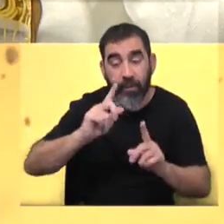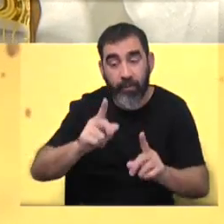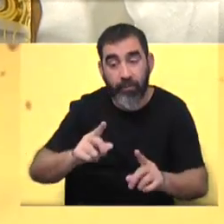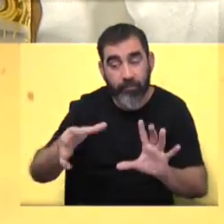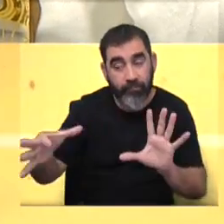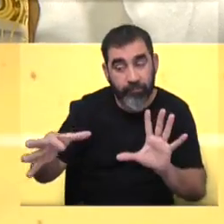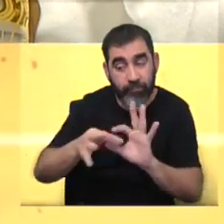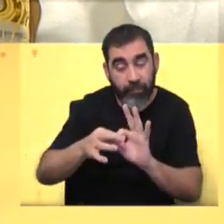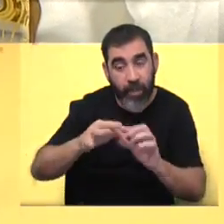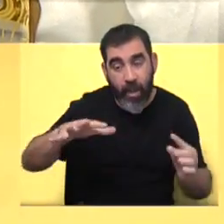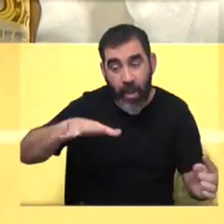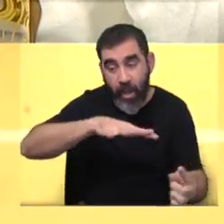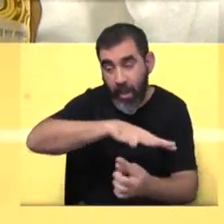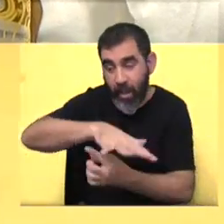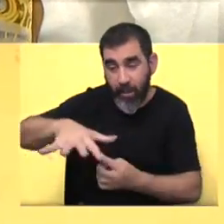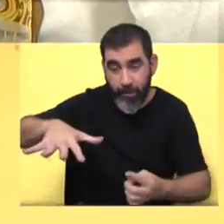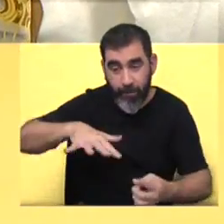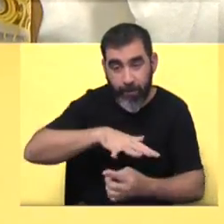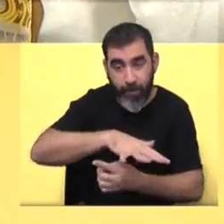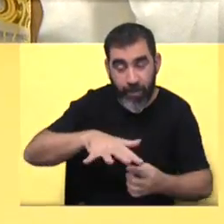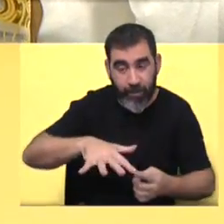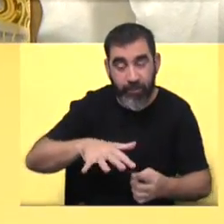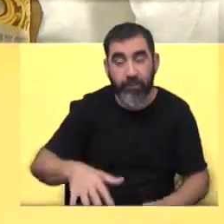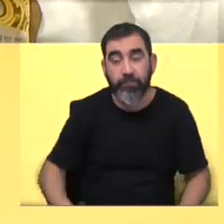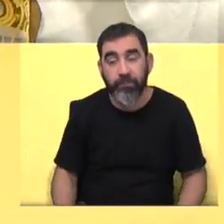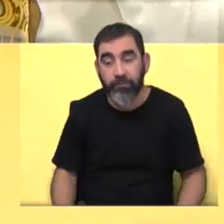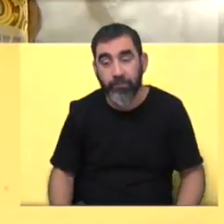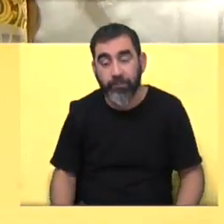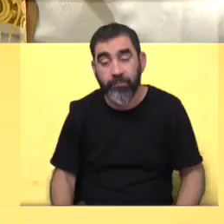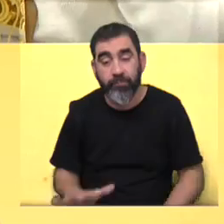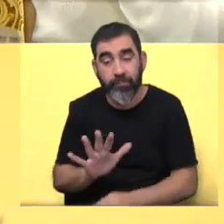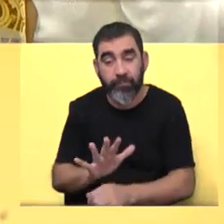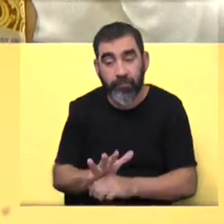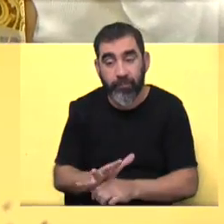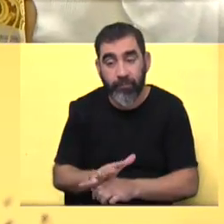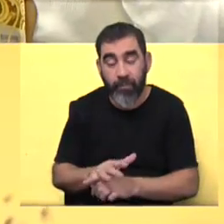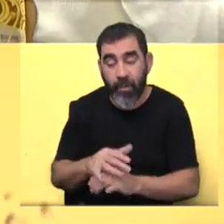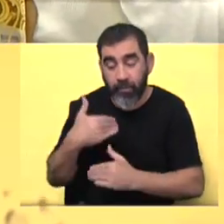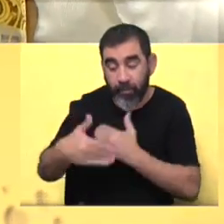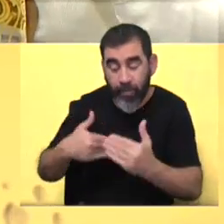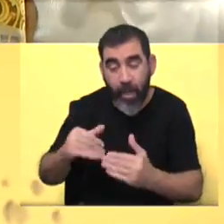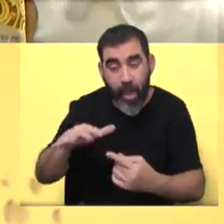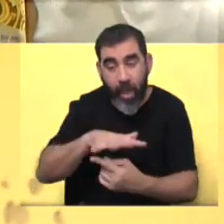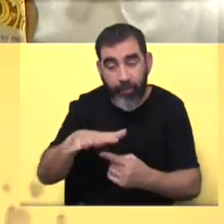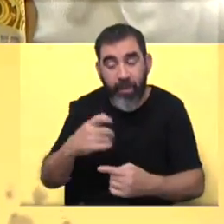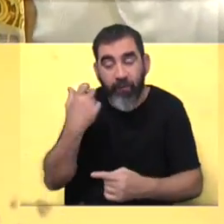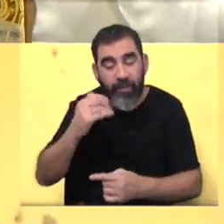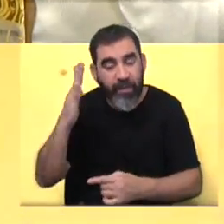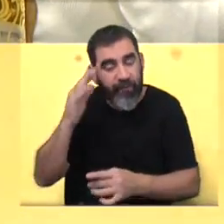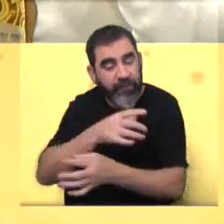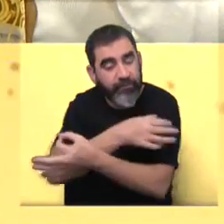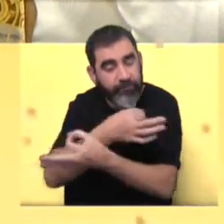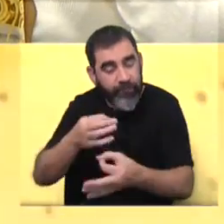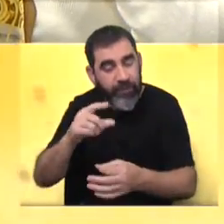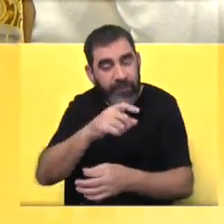con el medio ambiente, ¿verdad? Que actúa como gatillador. Todavía no hemos establecido totalmente qué. Y